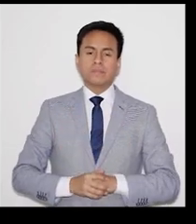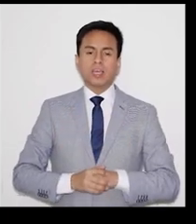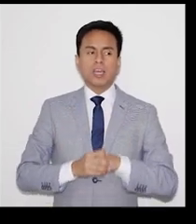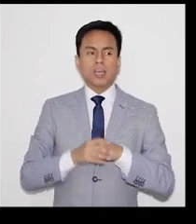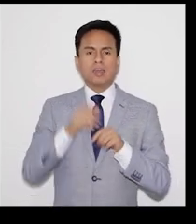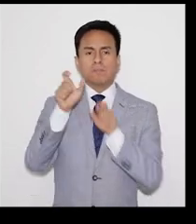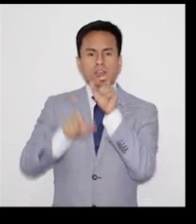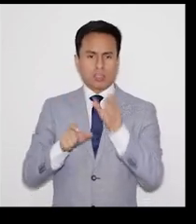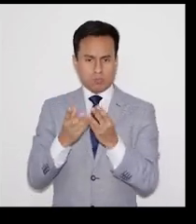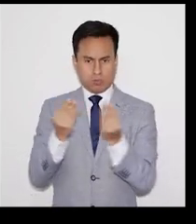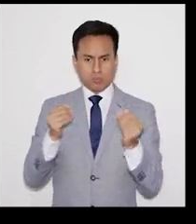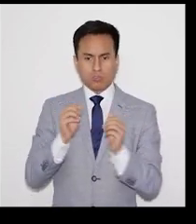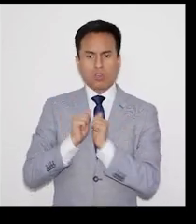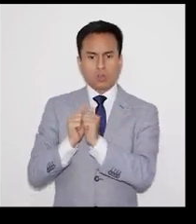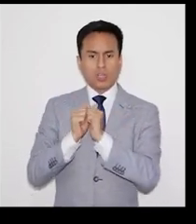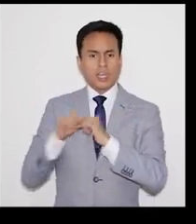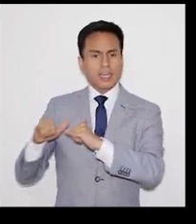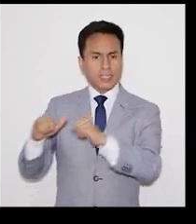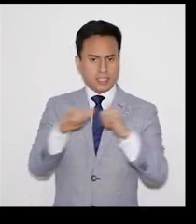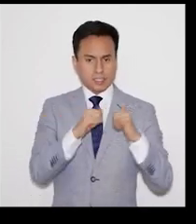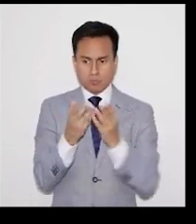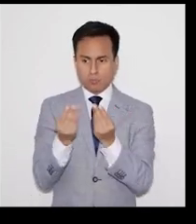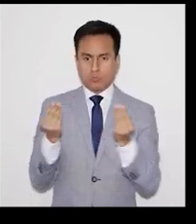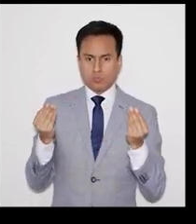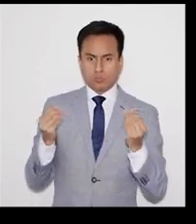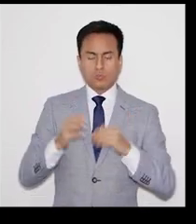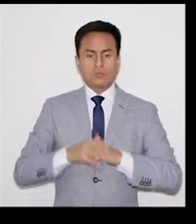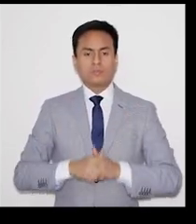con varias personas, varios colegas,